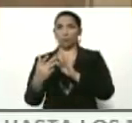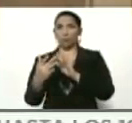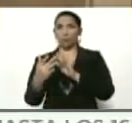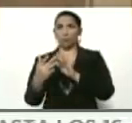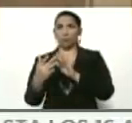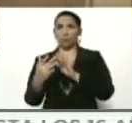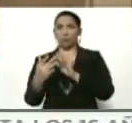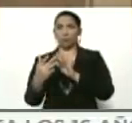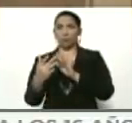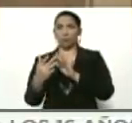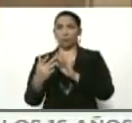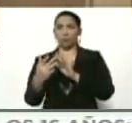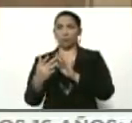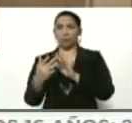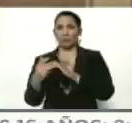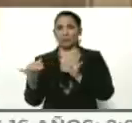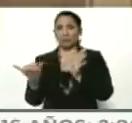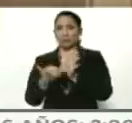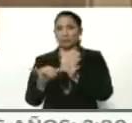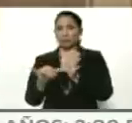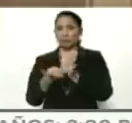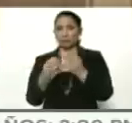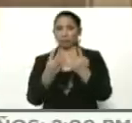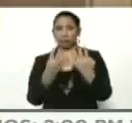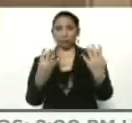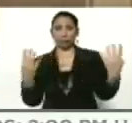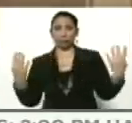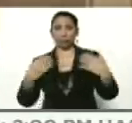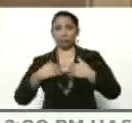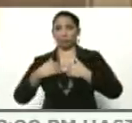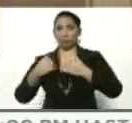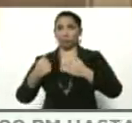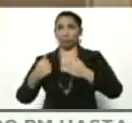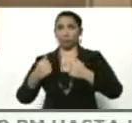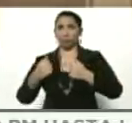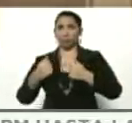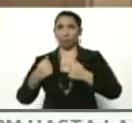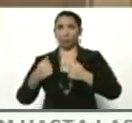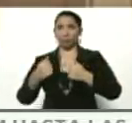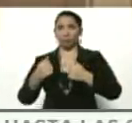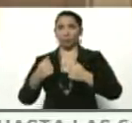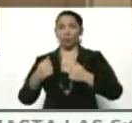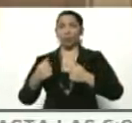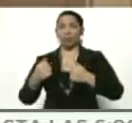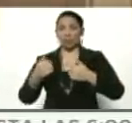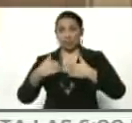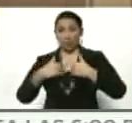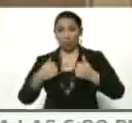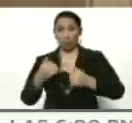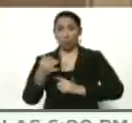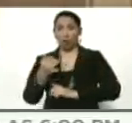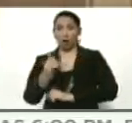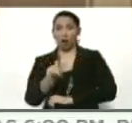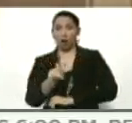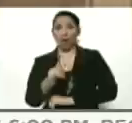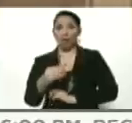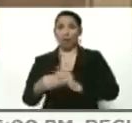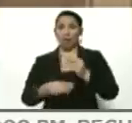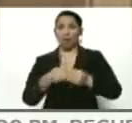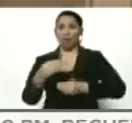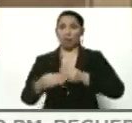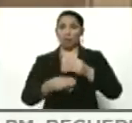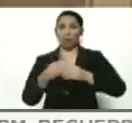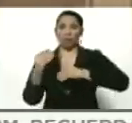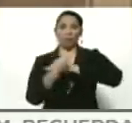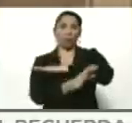en el circuito, en el cordón sanitario y epidemiológico que está establecido en